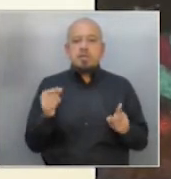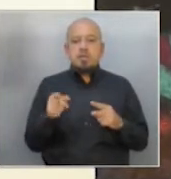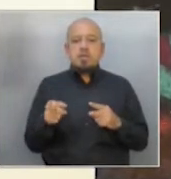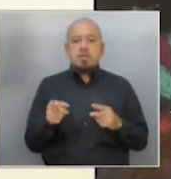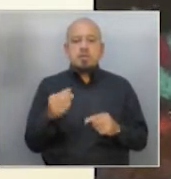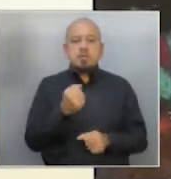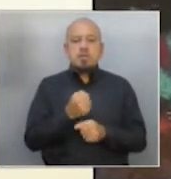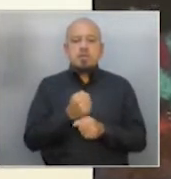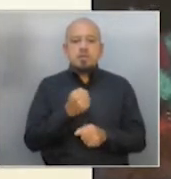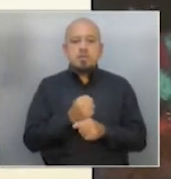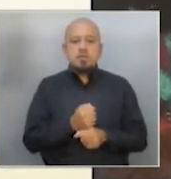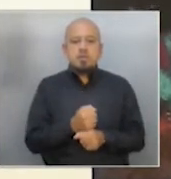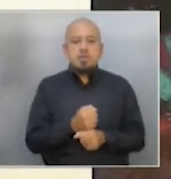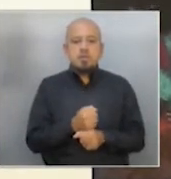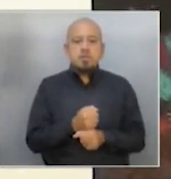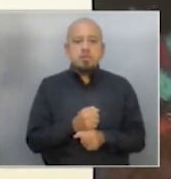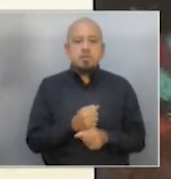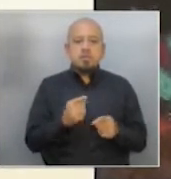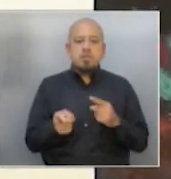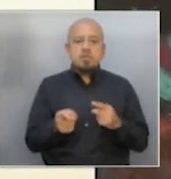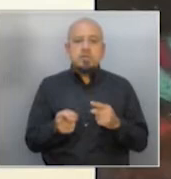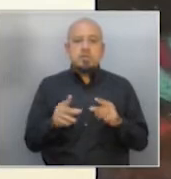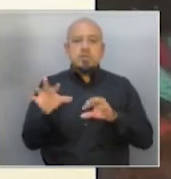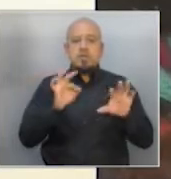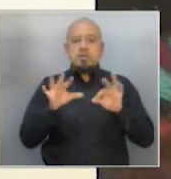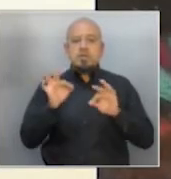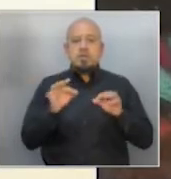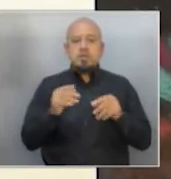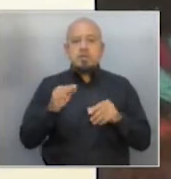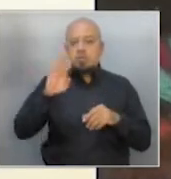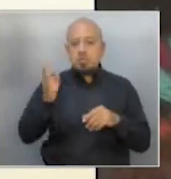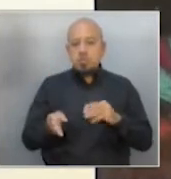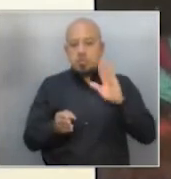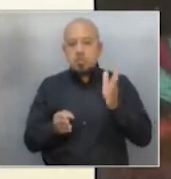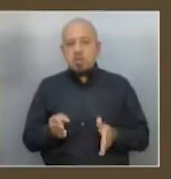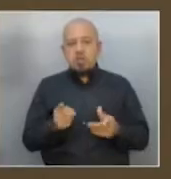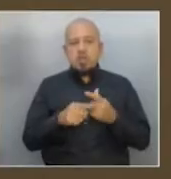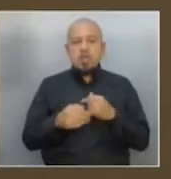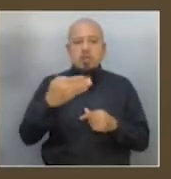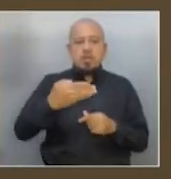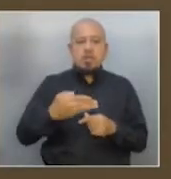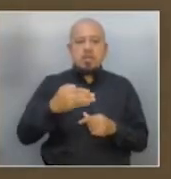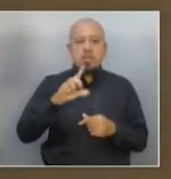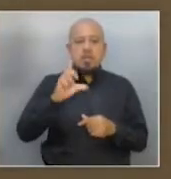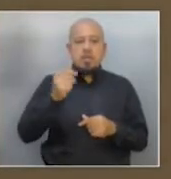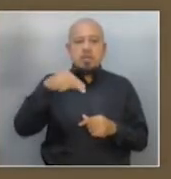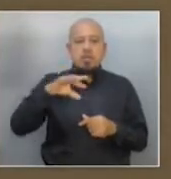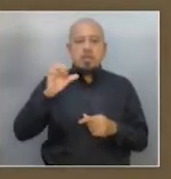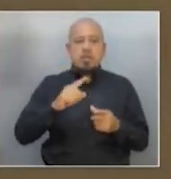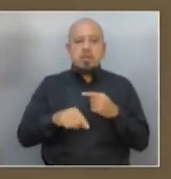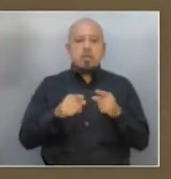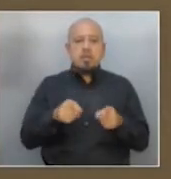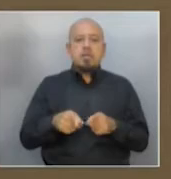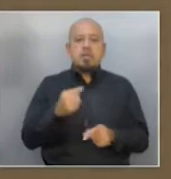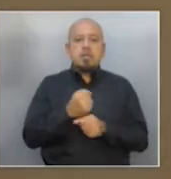los patrones y esto que te contaba de elegir personajes de Blanes para vestirlos, es algo que surgió en este trabajo,